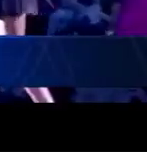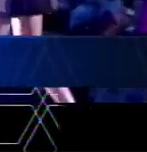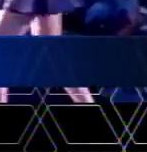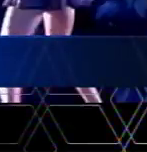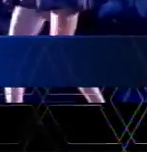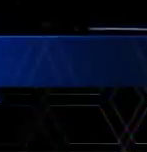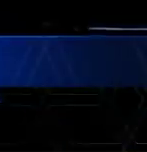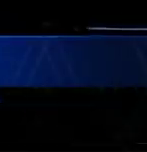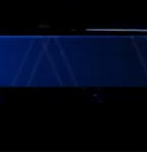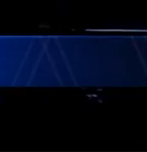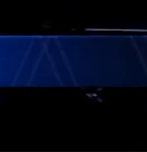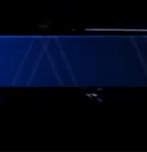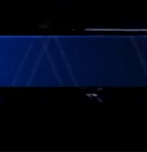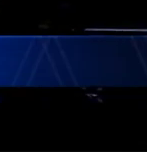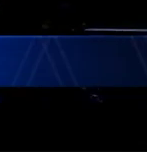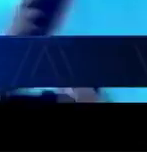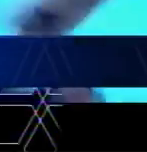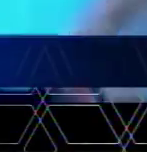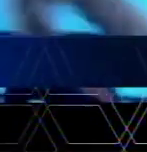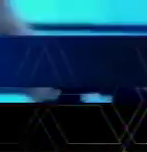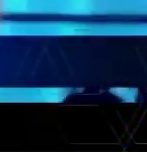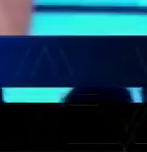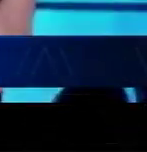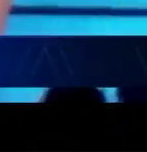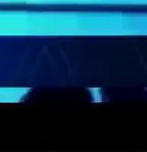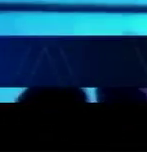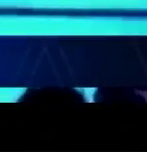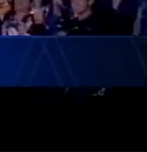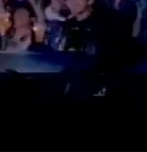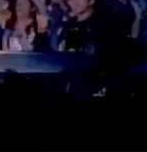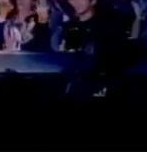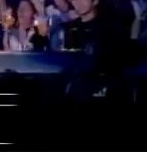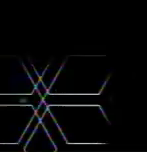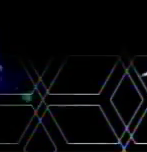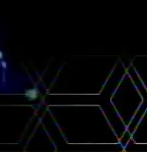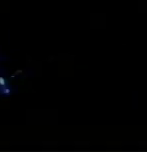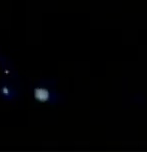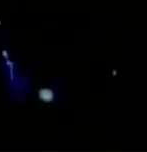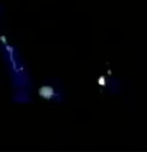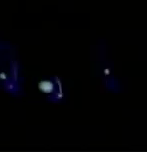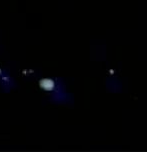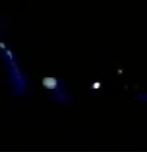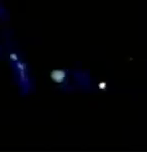Batalla legal. Taylor Swift ganó juicio por abuso sexual en su contra.